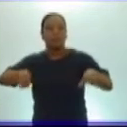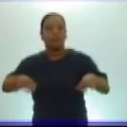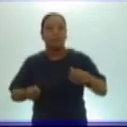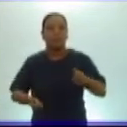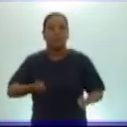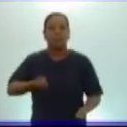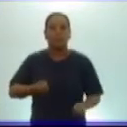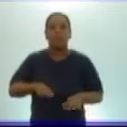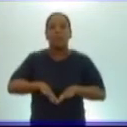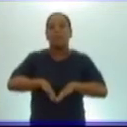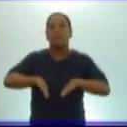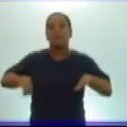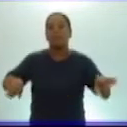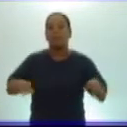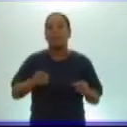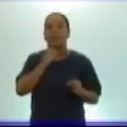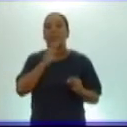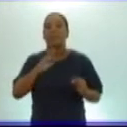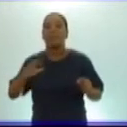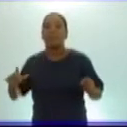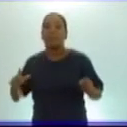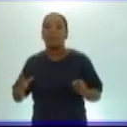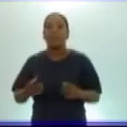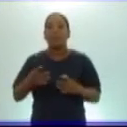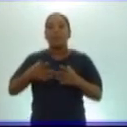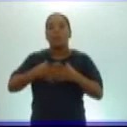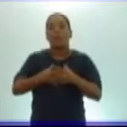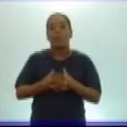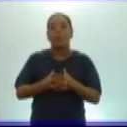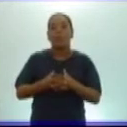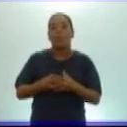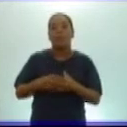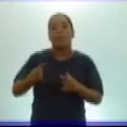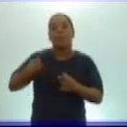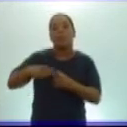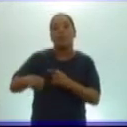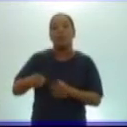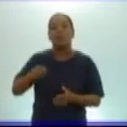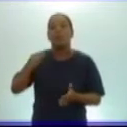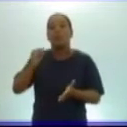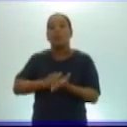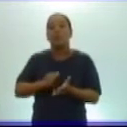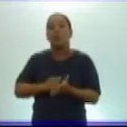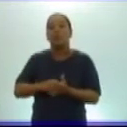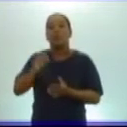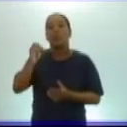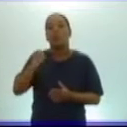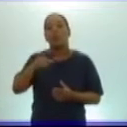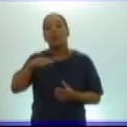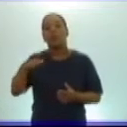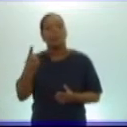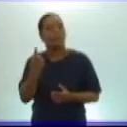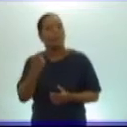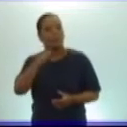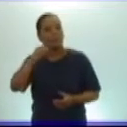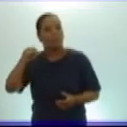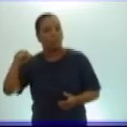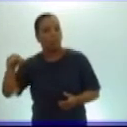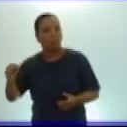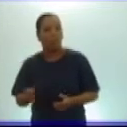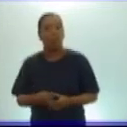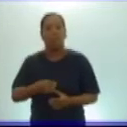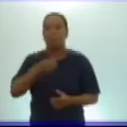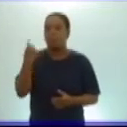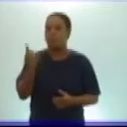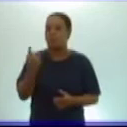para separar el componente líquido de una mezcla de otro sólido o líquido. Esto no es necesario que lo copien, solamente se los estoy comentando,